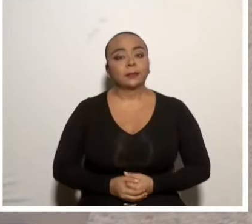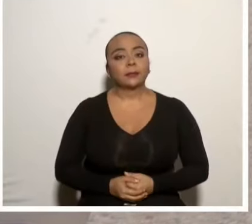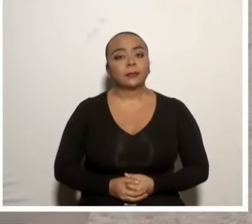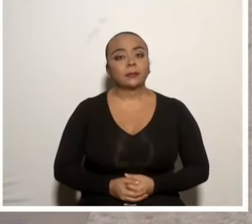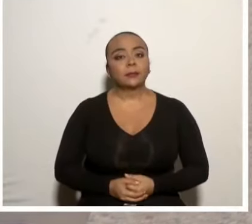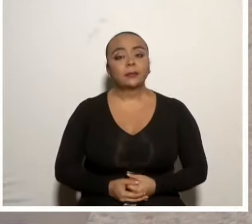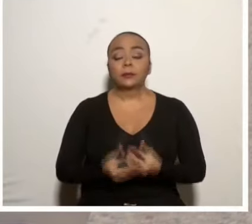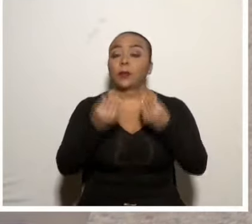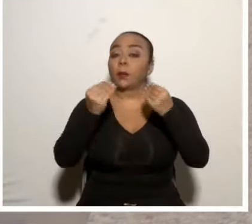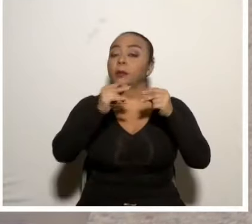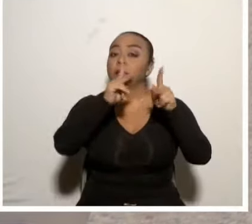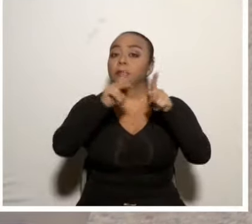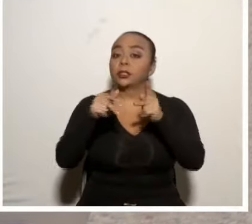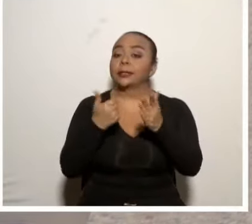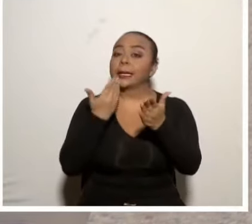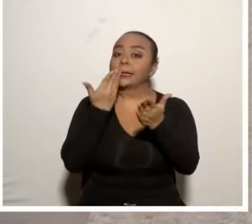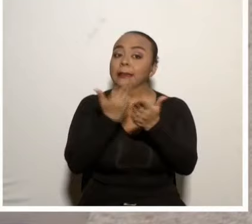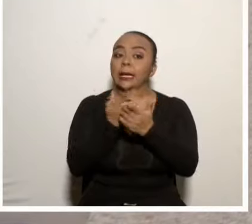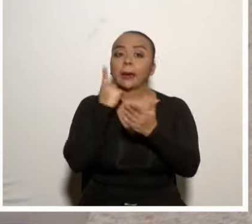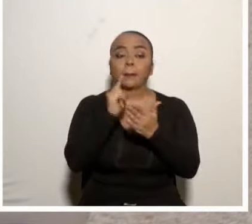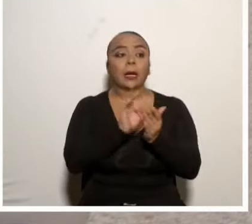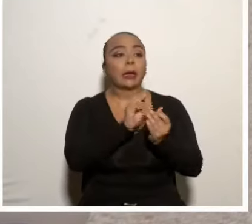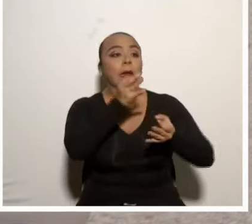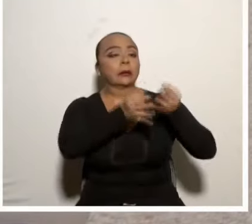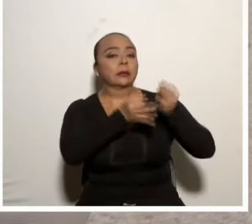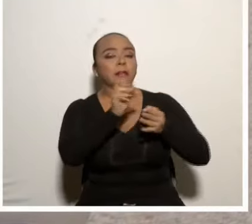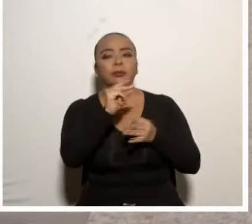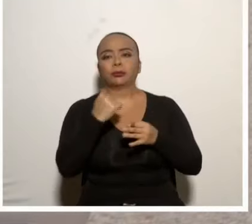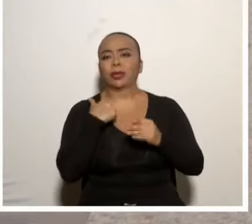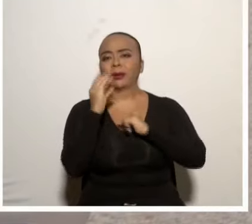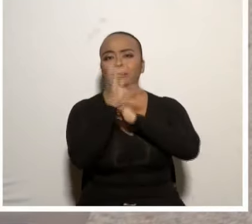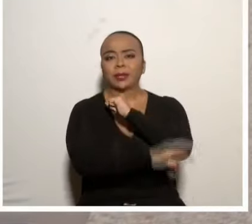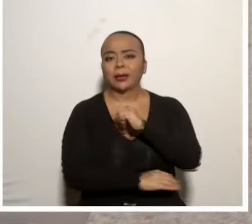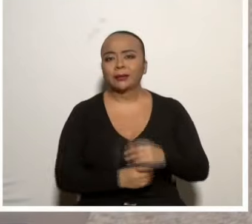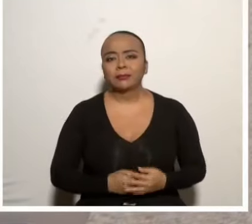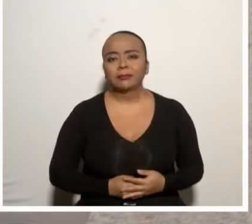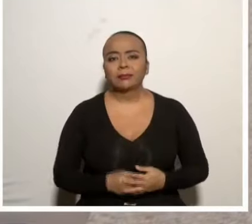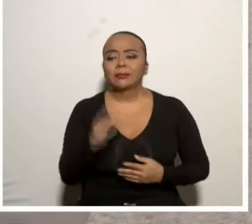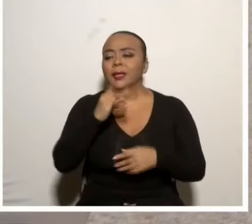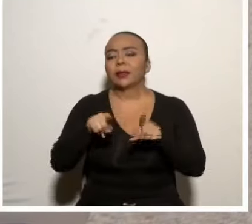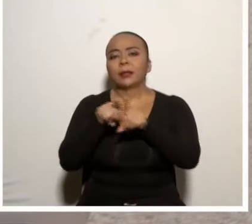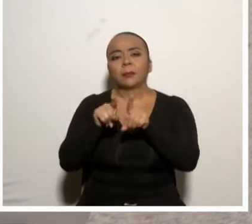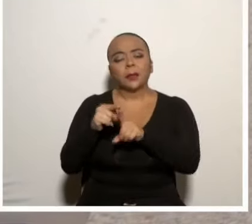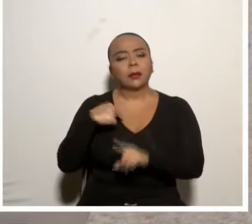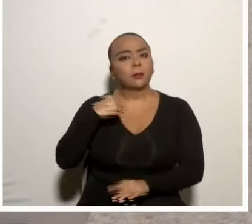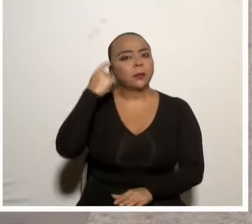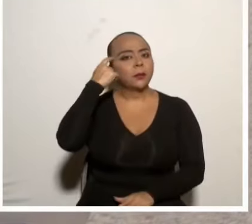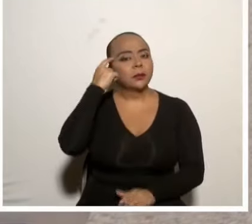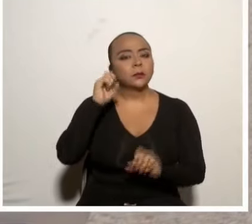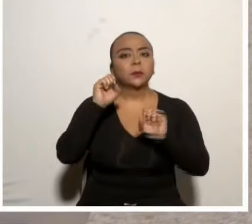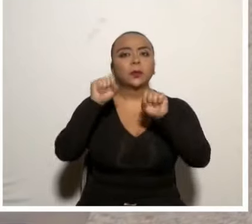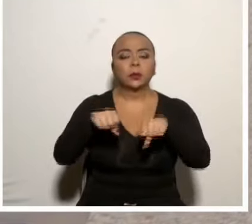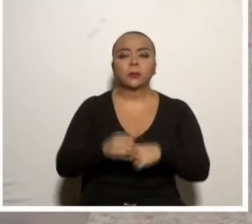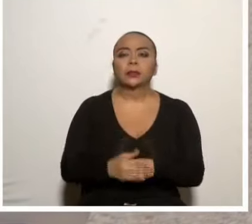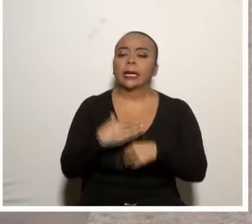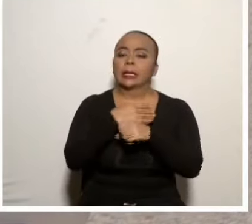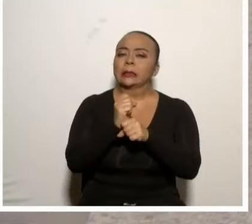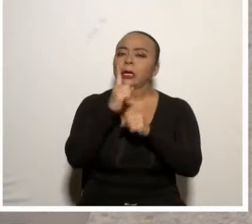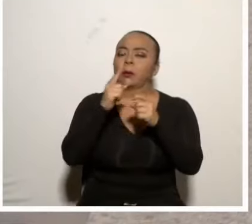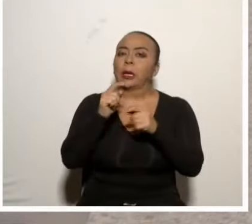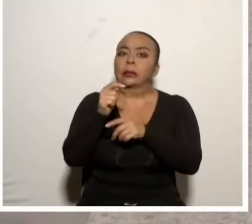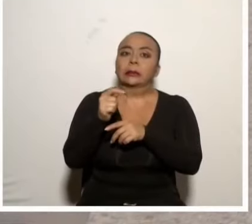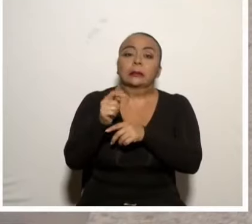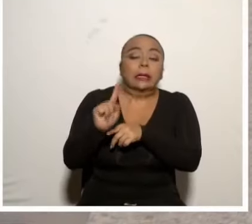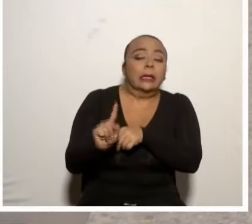las personas que llegan a ser juzgadas no tienen condena. Y también estoy pensando que podemos hacer una excepción